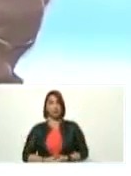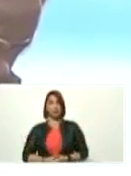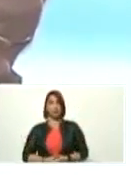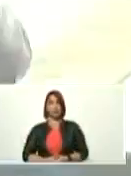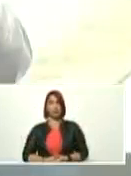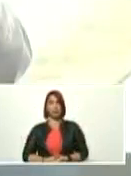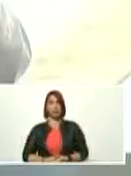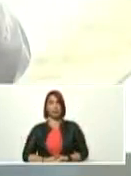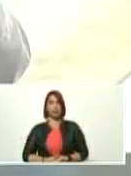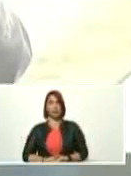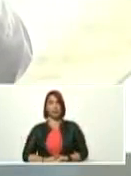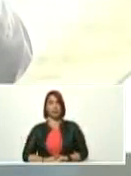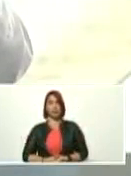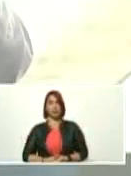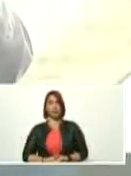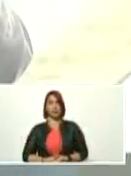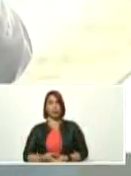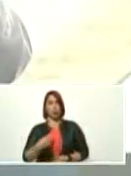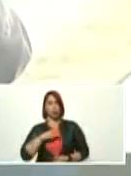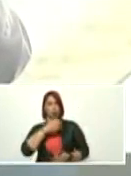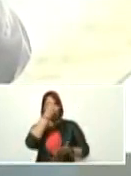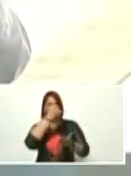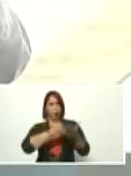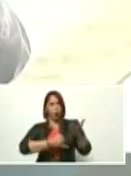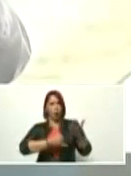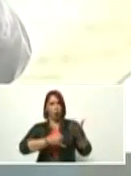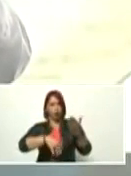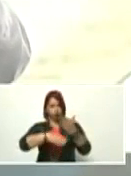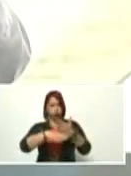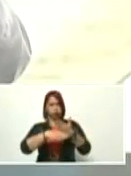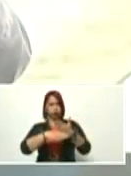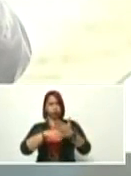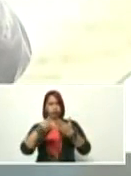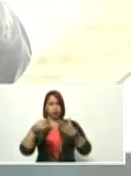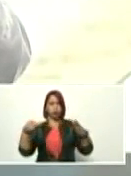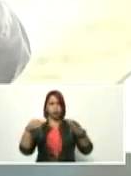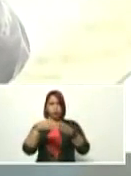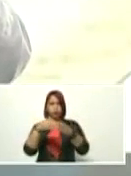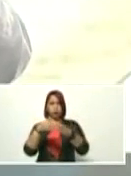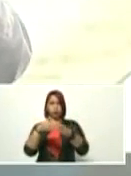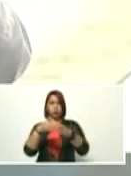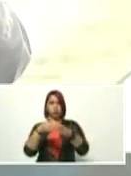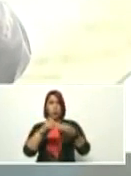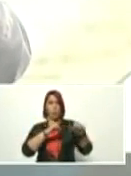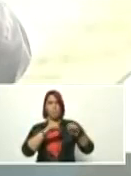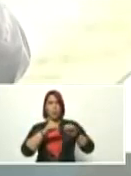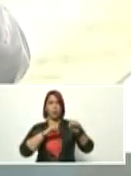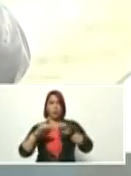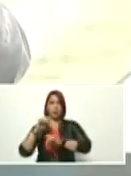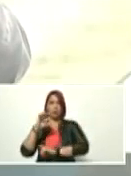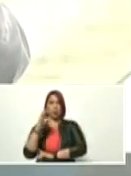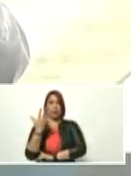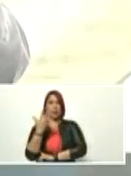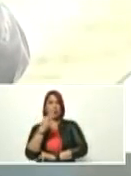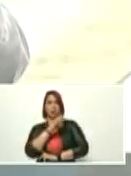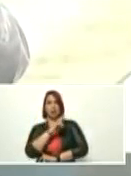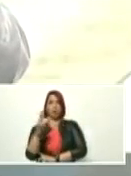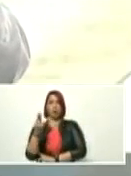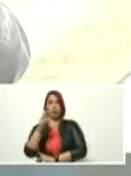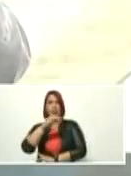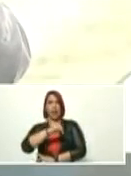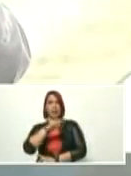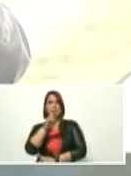fuimos a inscribir el partido Movimiento Quinta República,